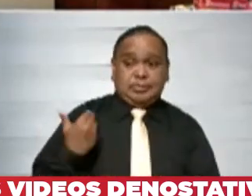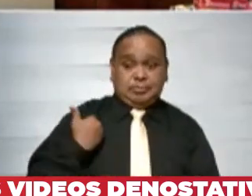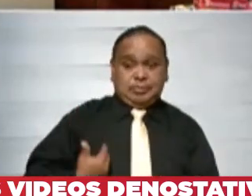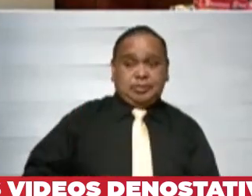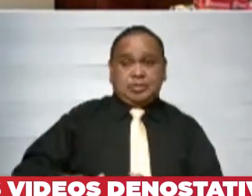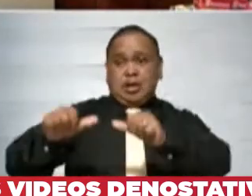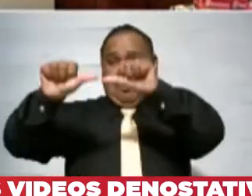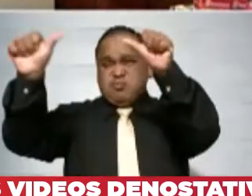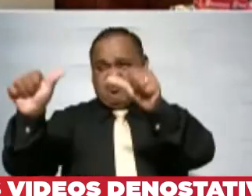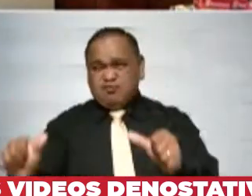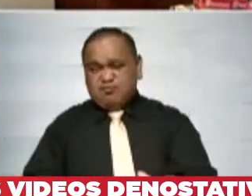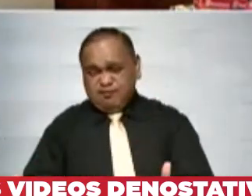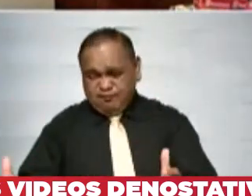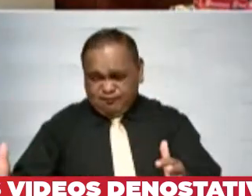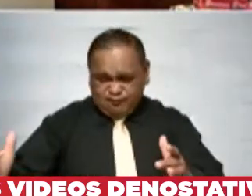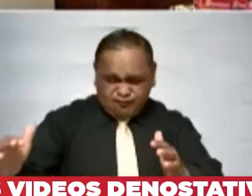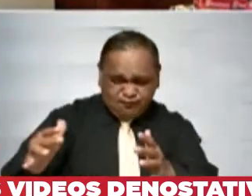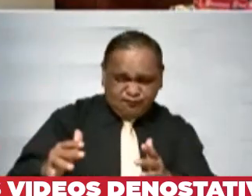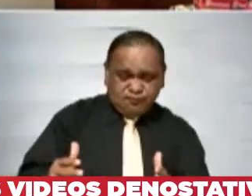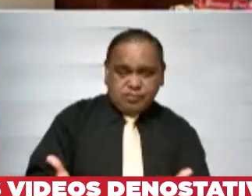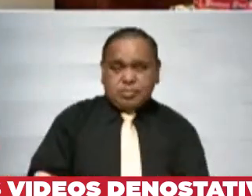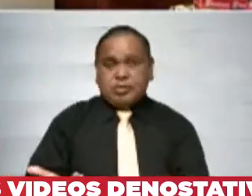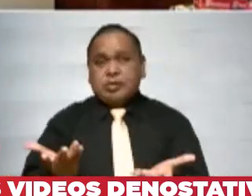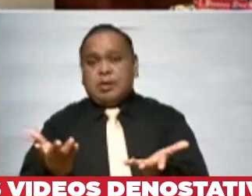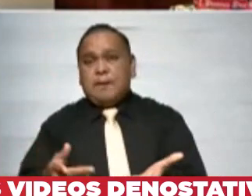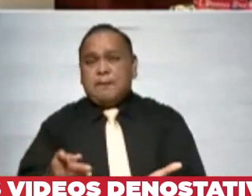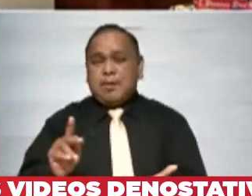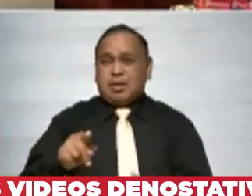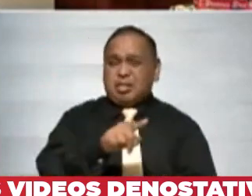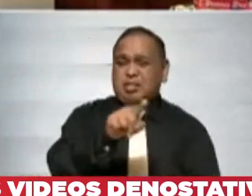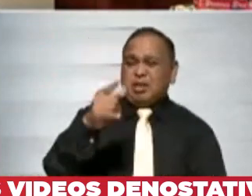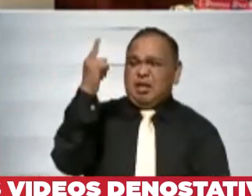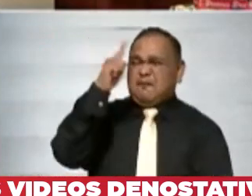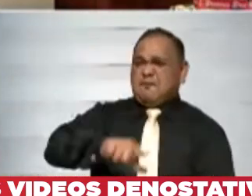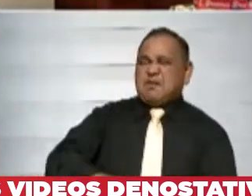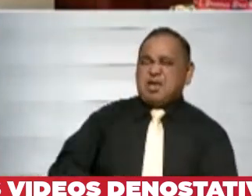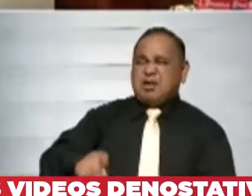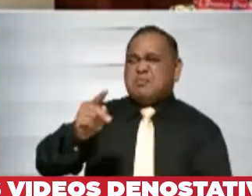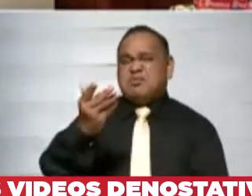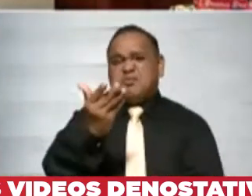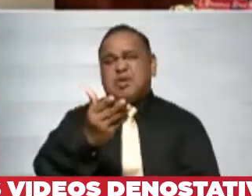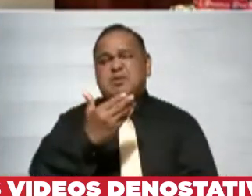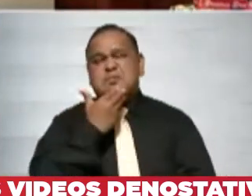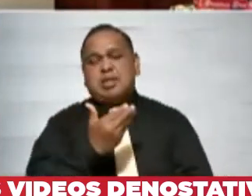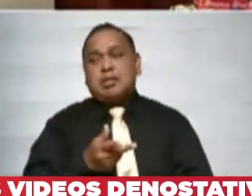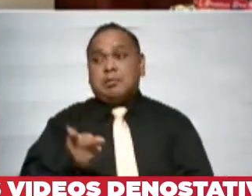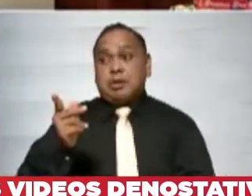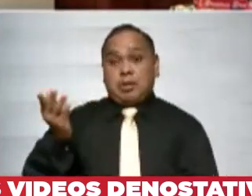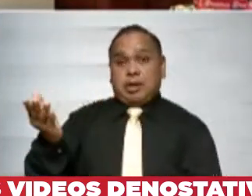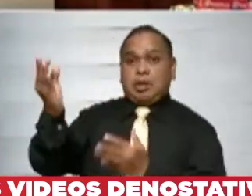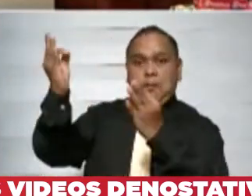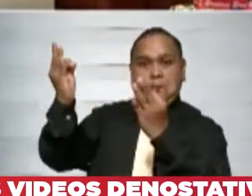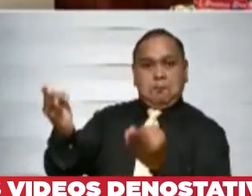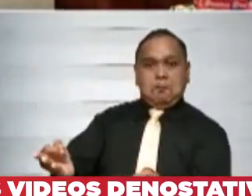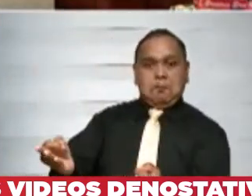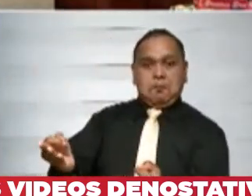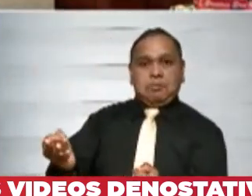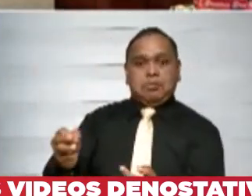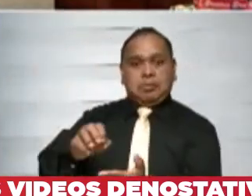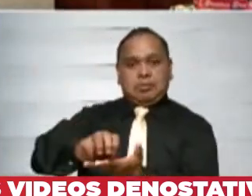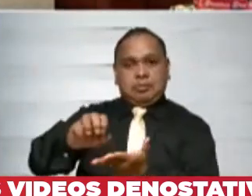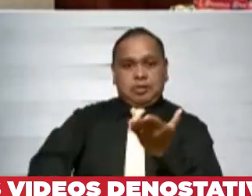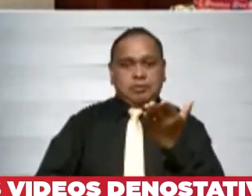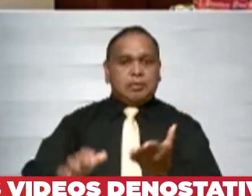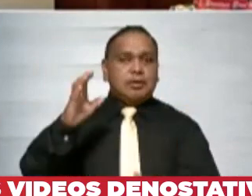artesanales, pero critican a todo el mundo y todos somos feos y todos bailamos mal y ella es impecable. Y en la Cámara, por